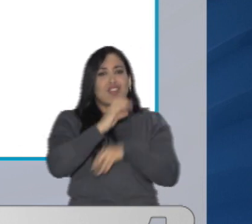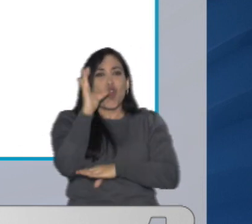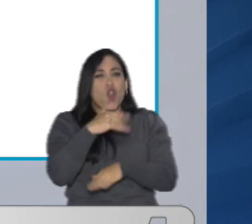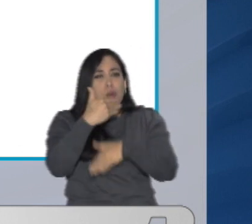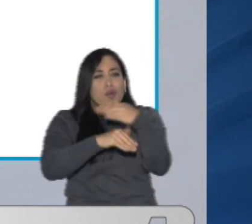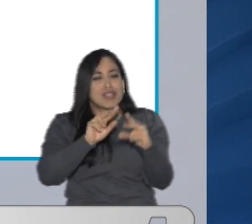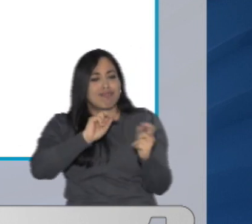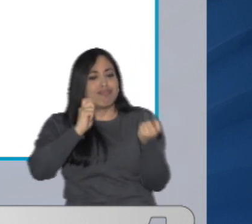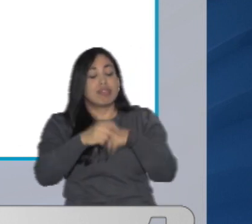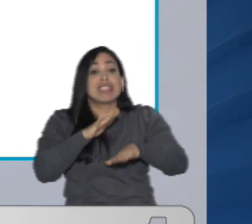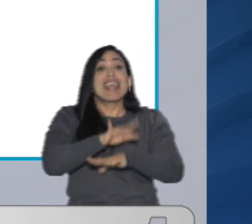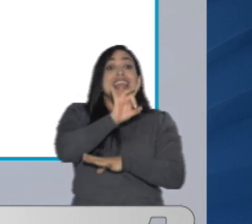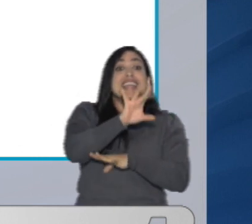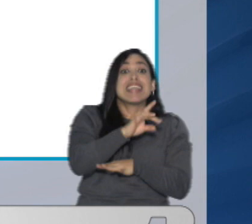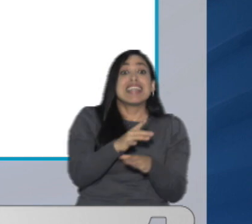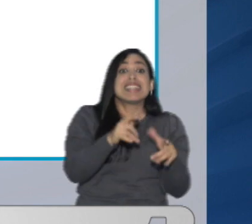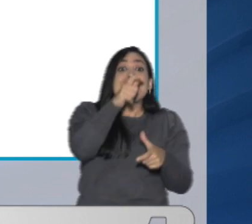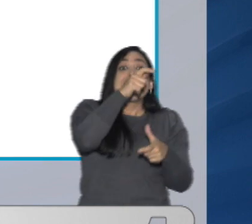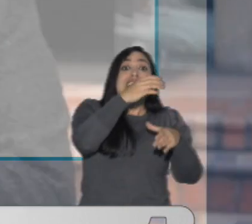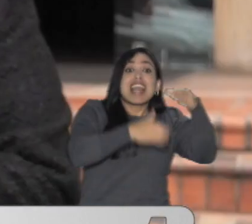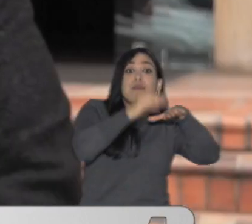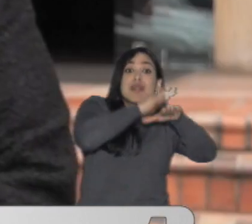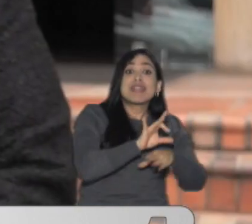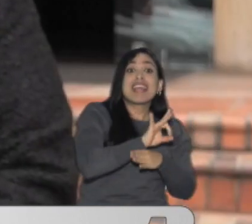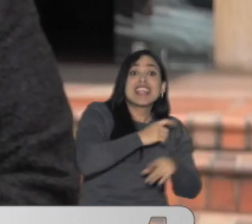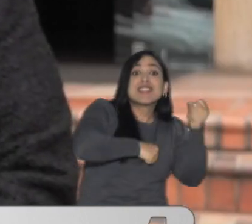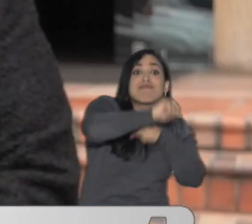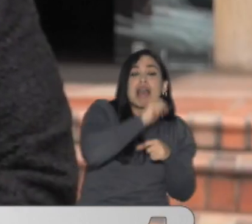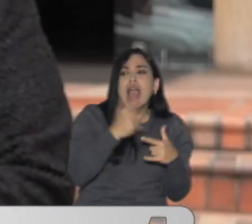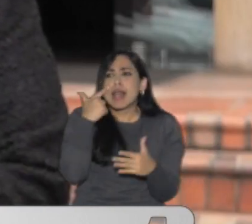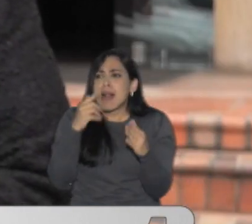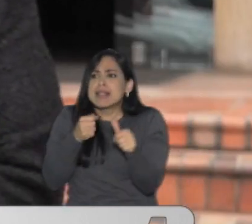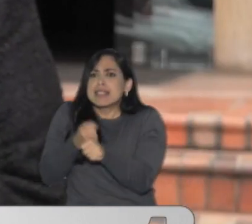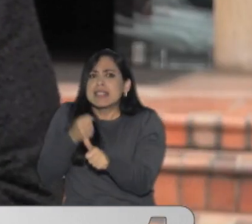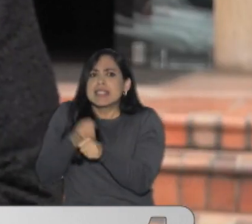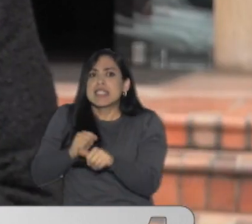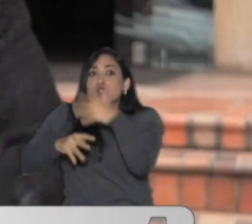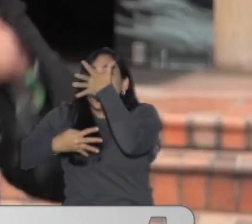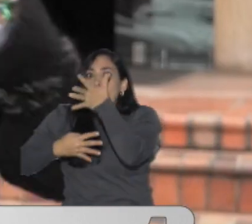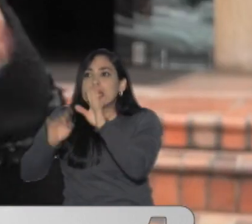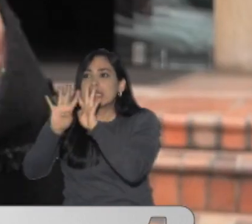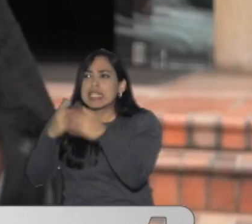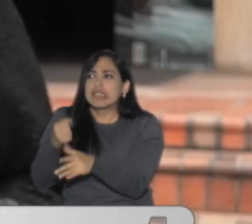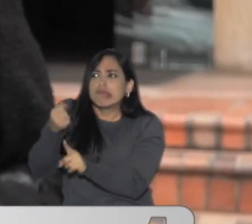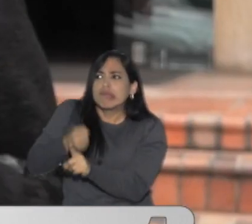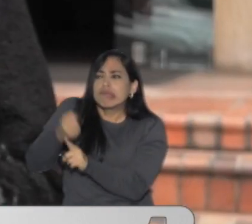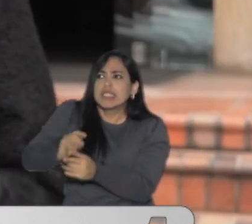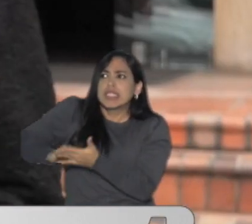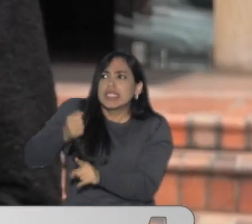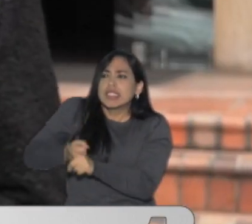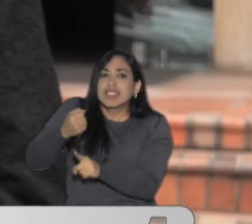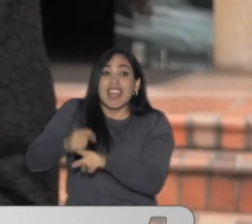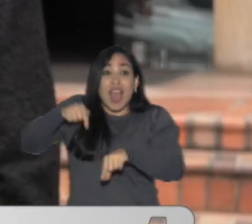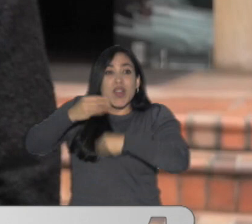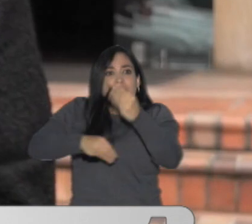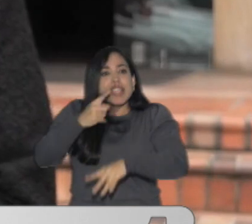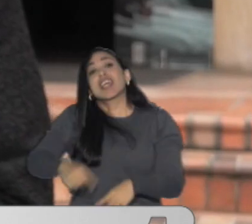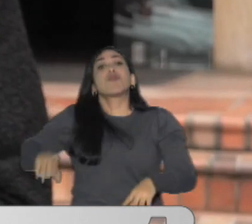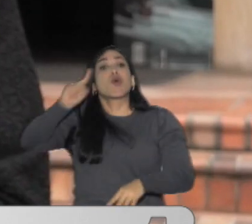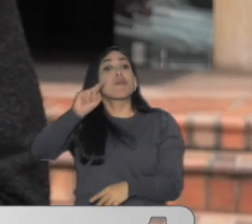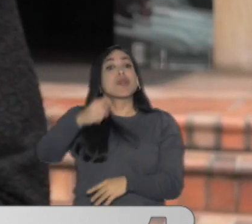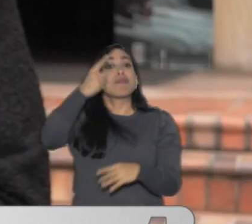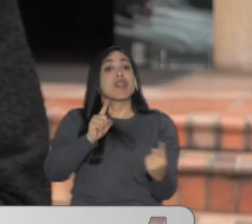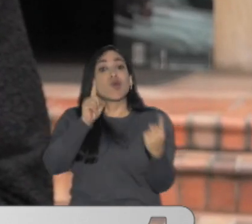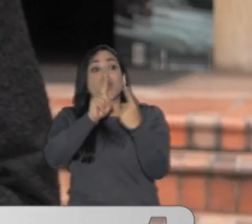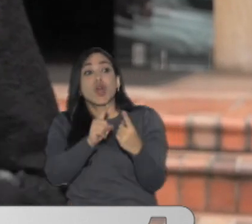Colombia. Logramos 15 curules en la Cámara y estamos concretando y peleando la novena en Senado. Entonces, lo primero que estamos haciendo es encontrándonos. Es el primer encuentro de